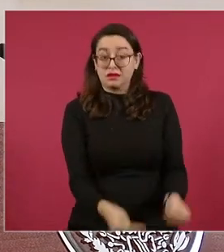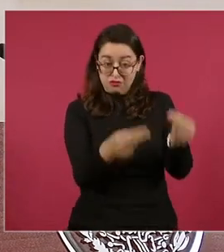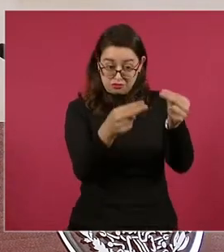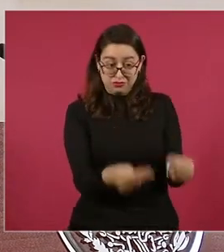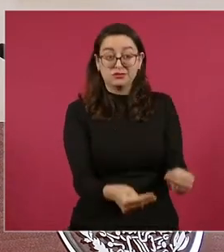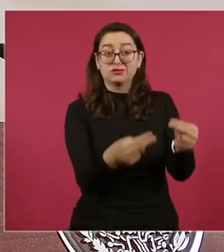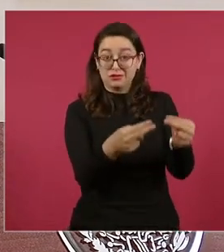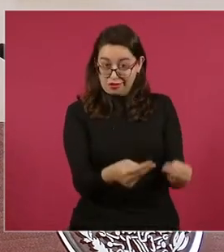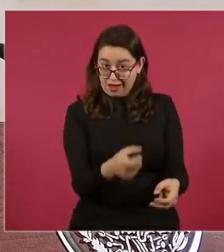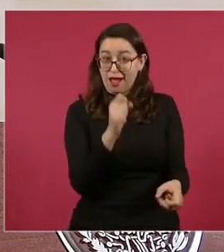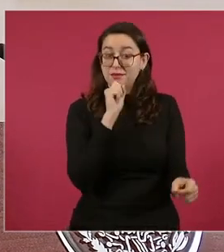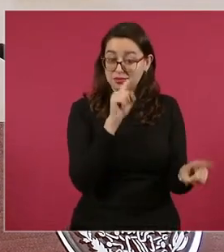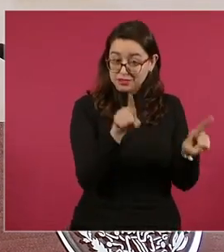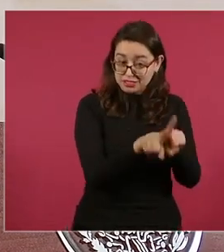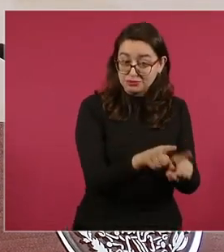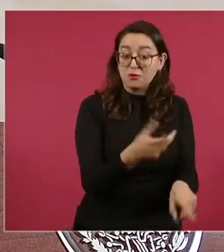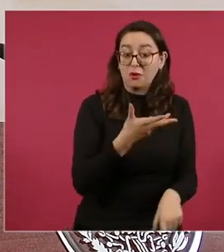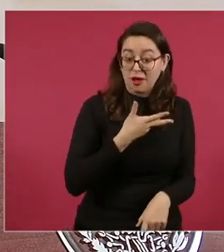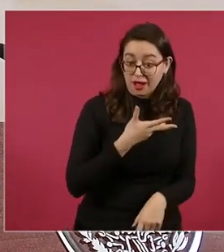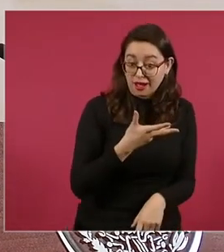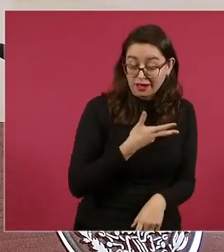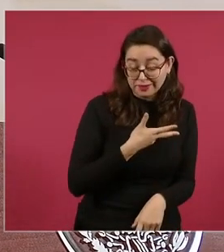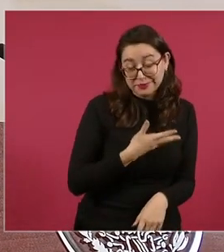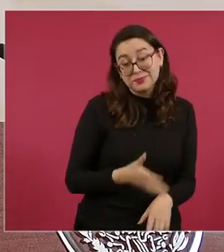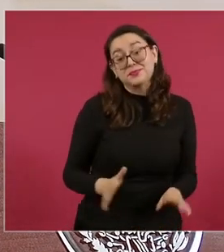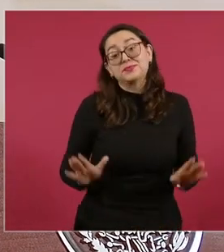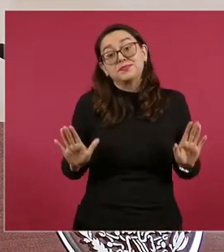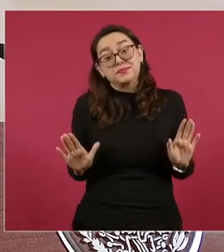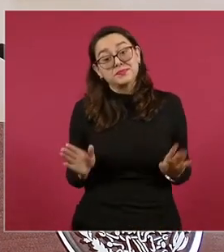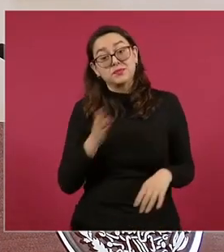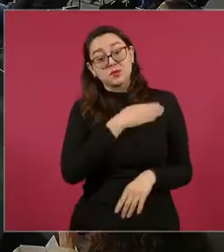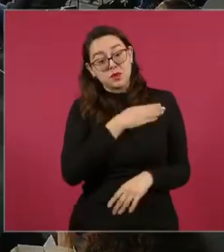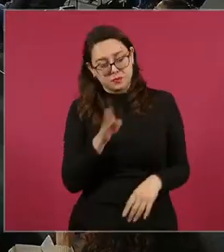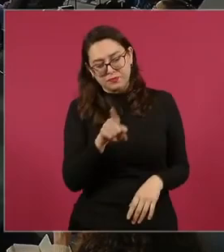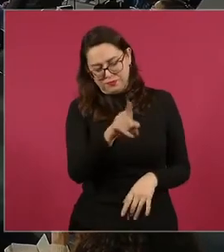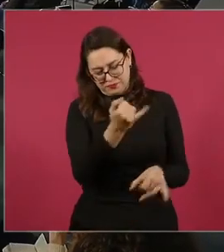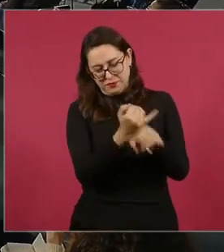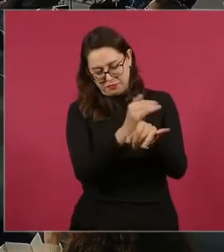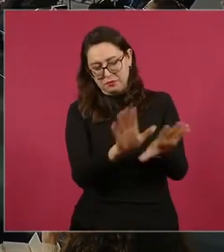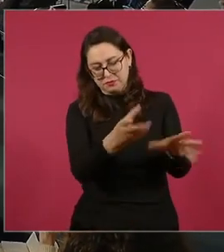Pero bueno, ya, ya te atendemos.